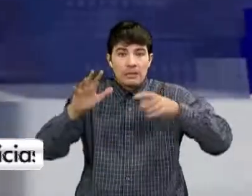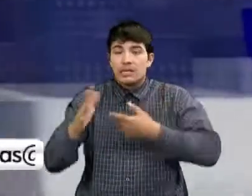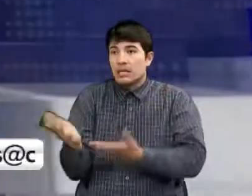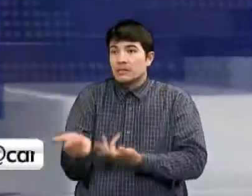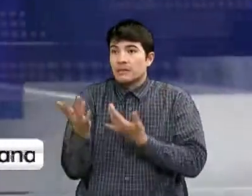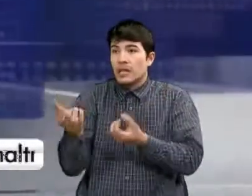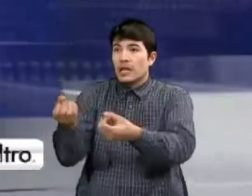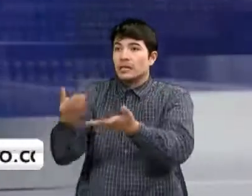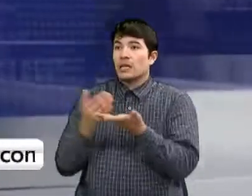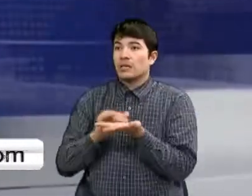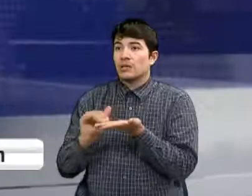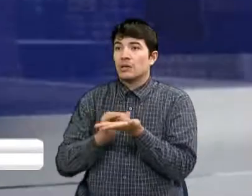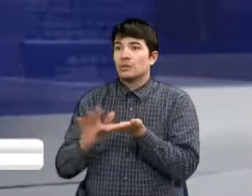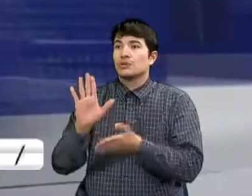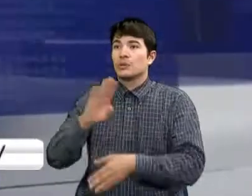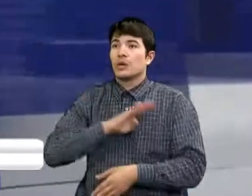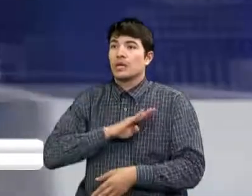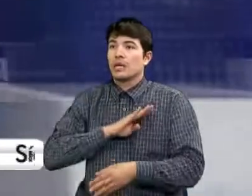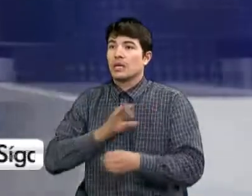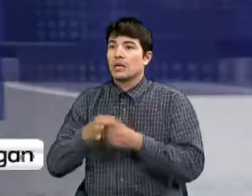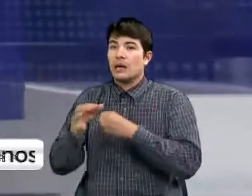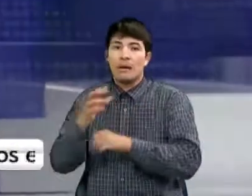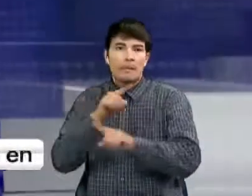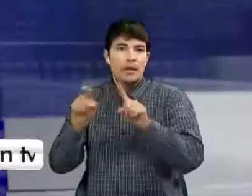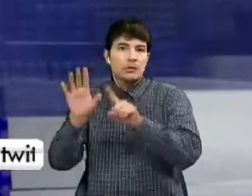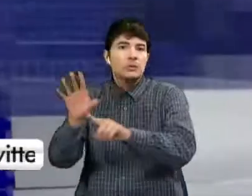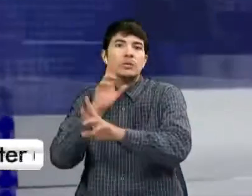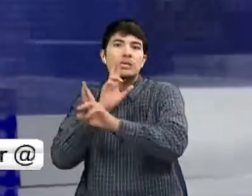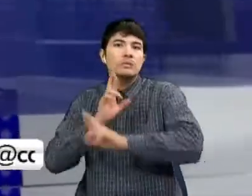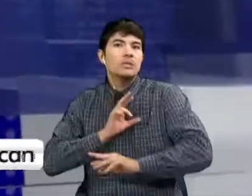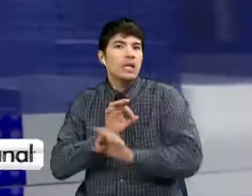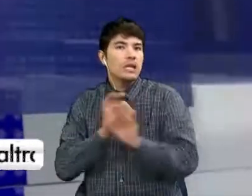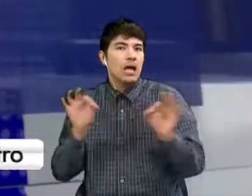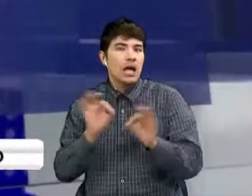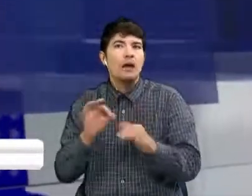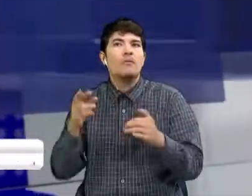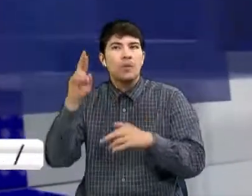una solución por parte de la alcaldía sin respuesta alguna. Ponen en